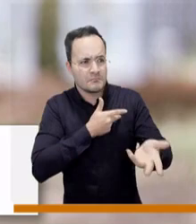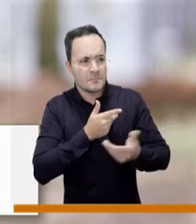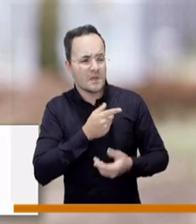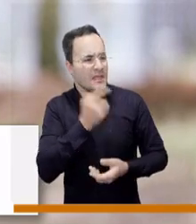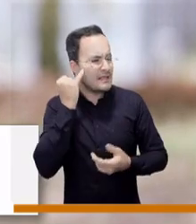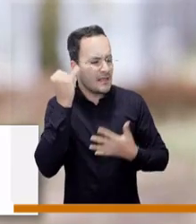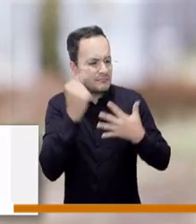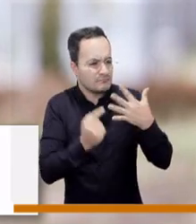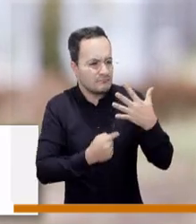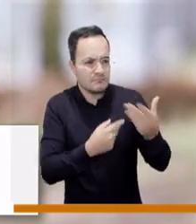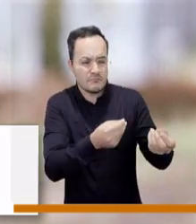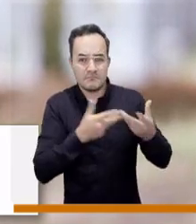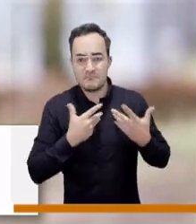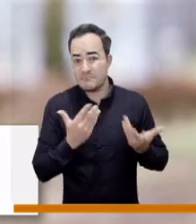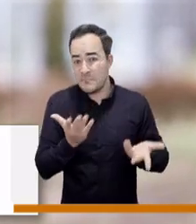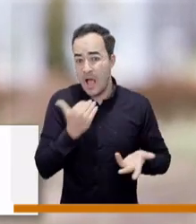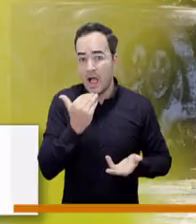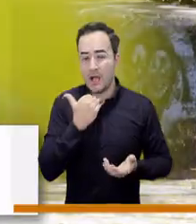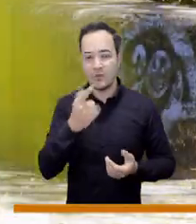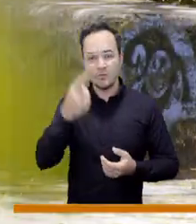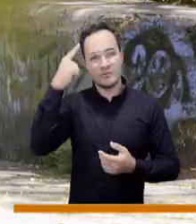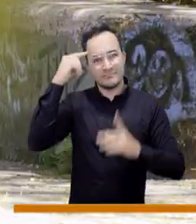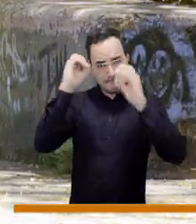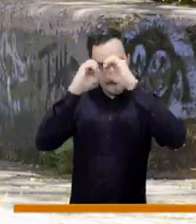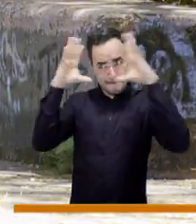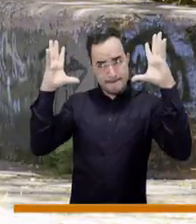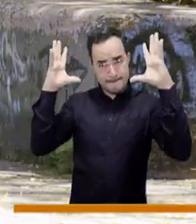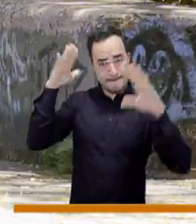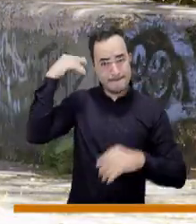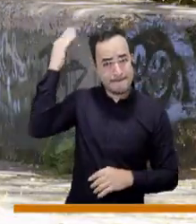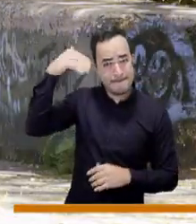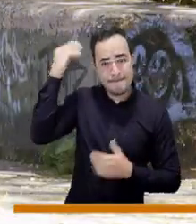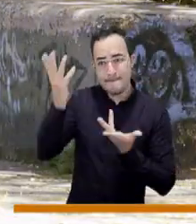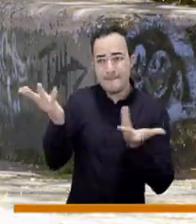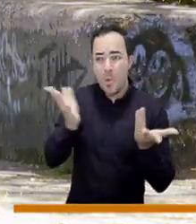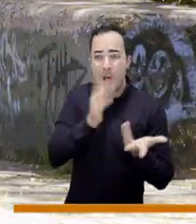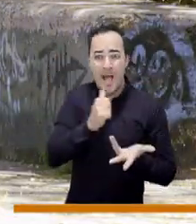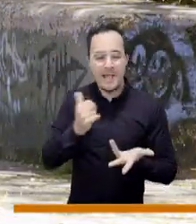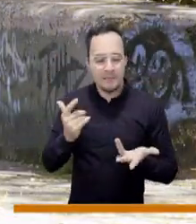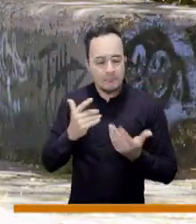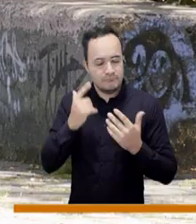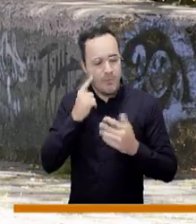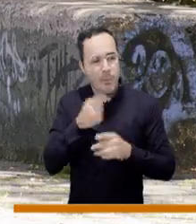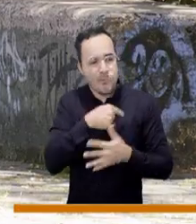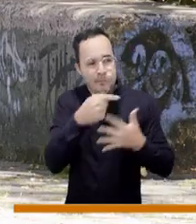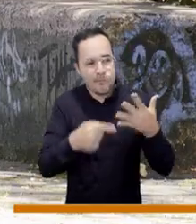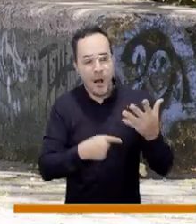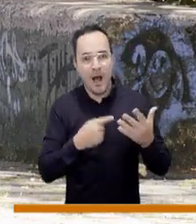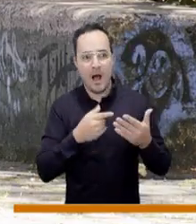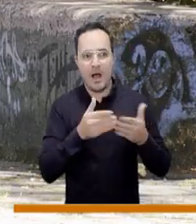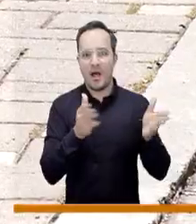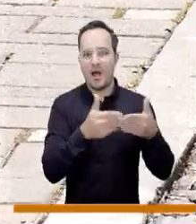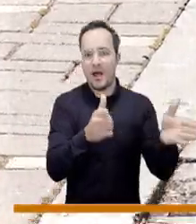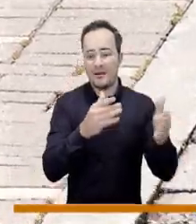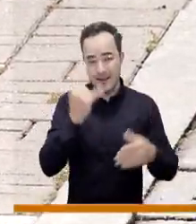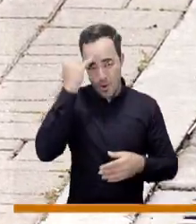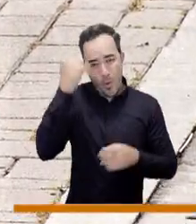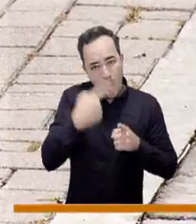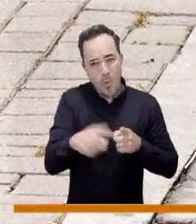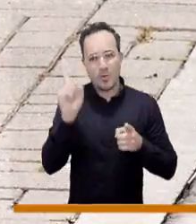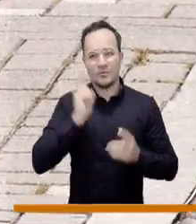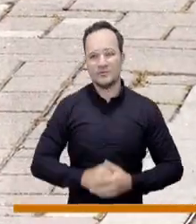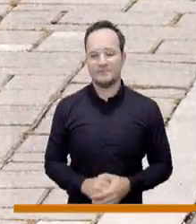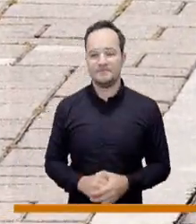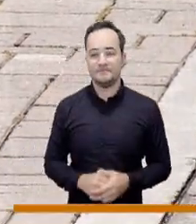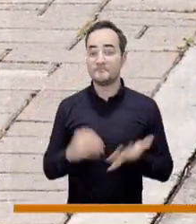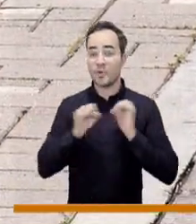alternativas. Probablemente ahorita no se te ocurra nada más, pero siempre habrá una opción diferente.